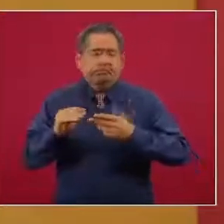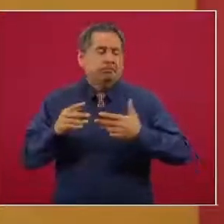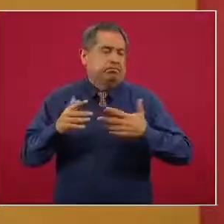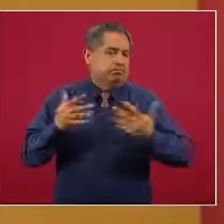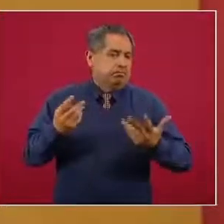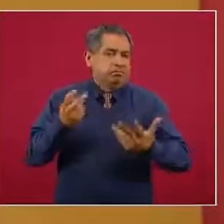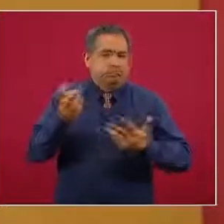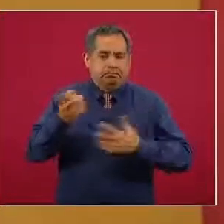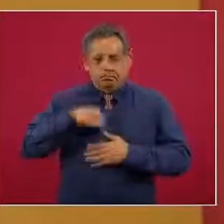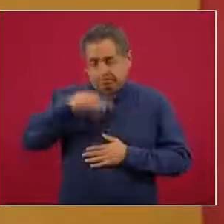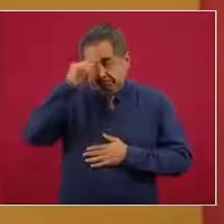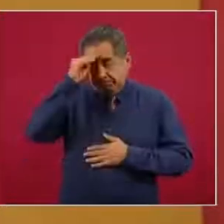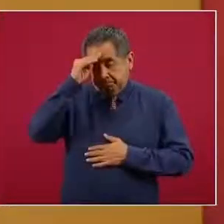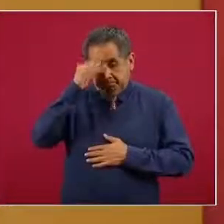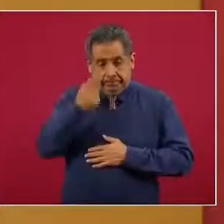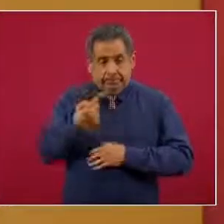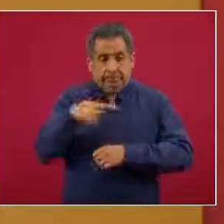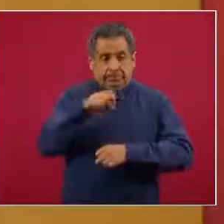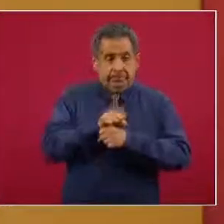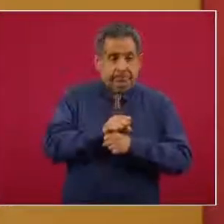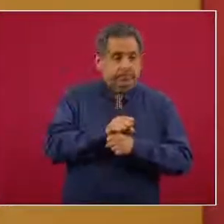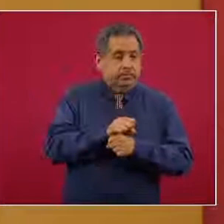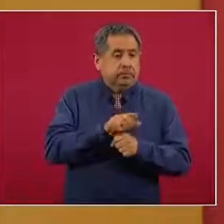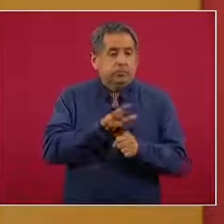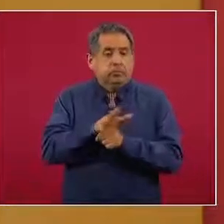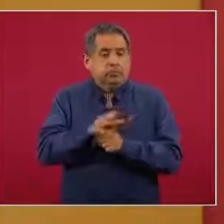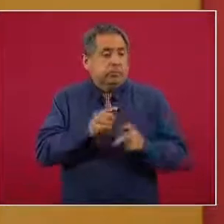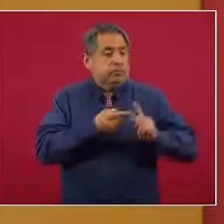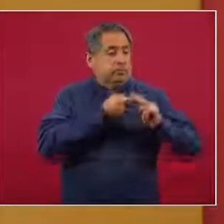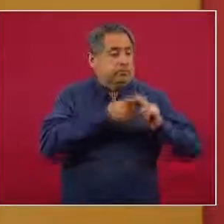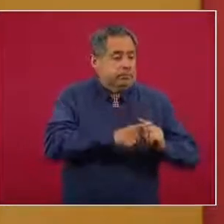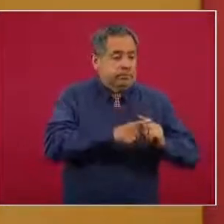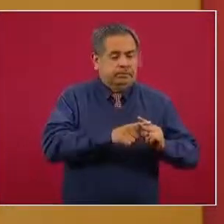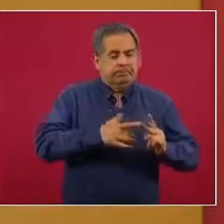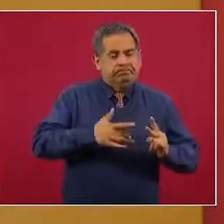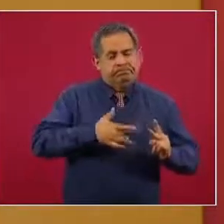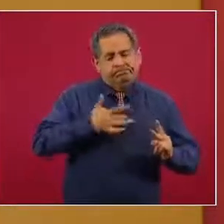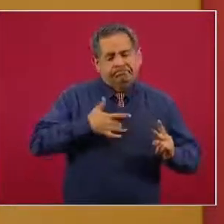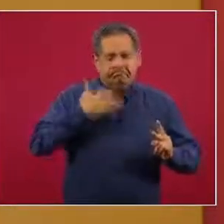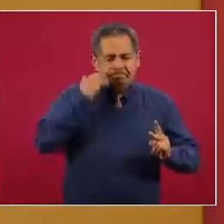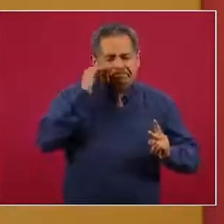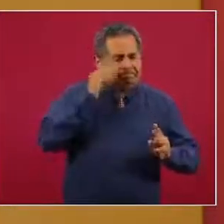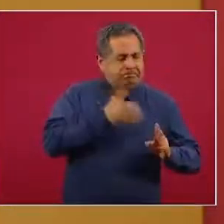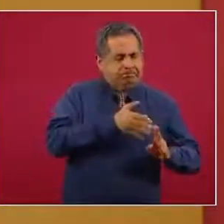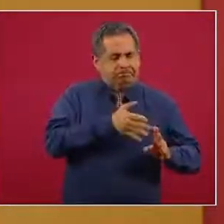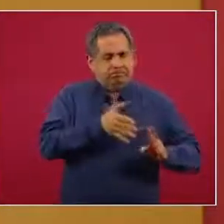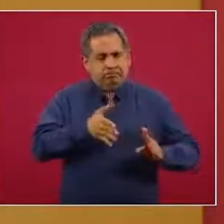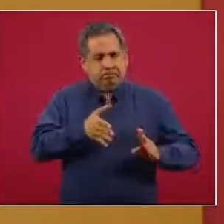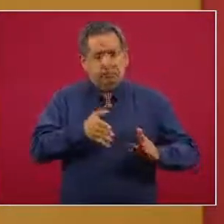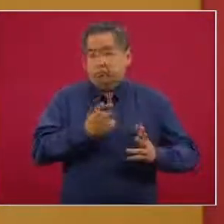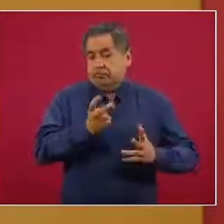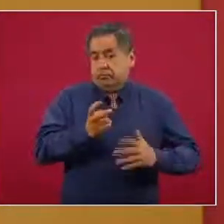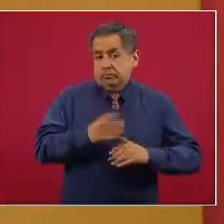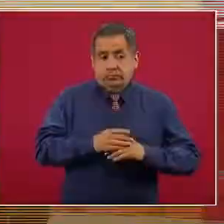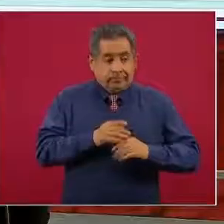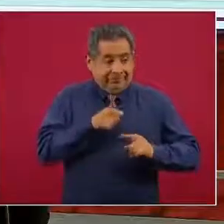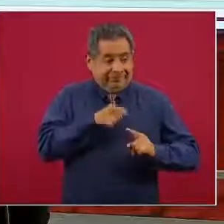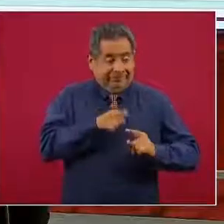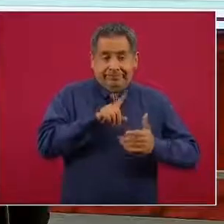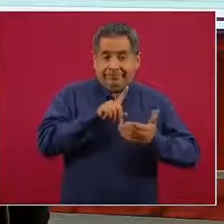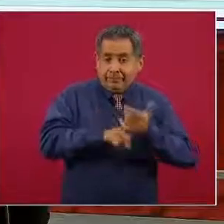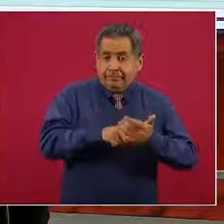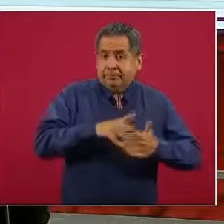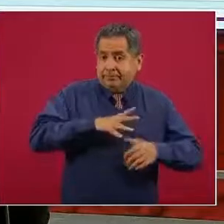lograrlo teníamos de la semana en la que iniciaron los síntomas. ¿Por qué razón? Porque la positividad en esa